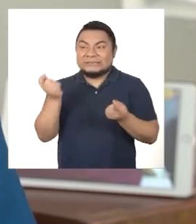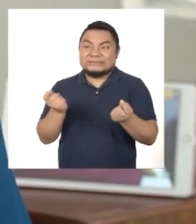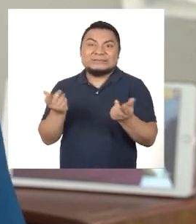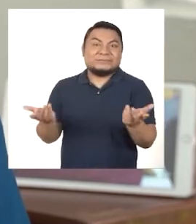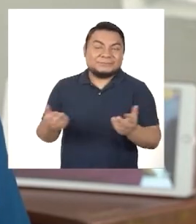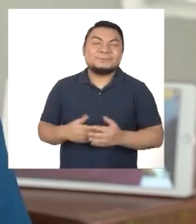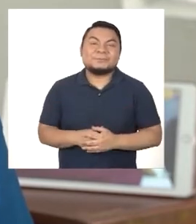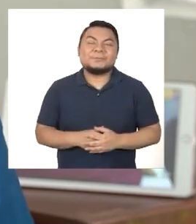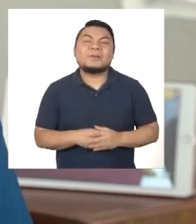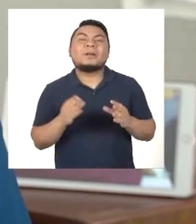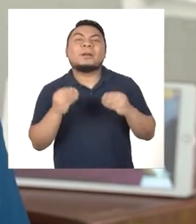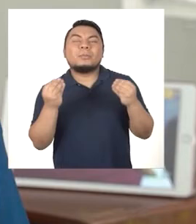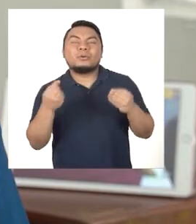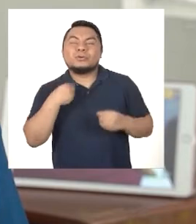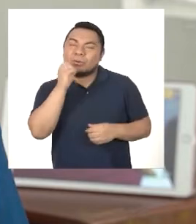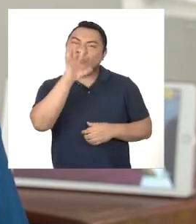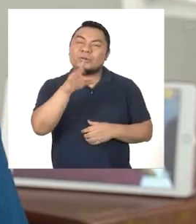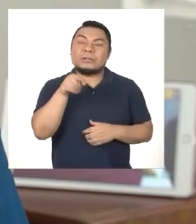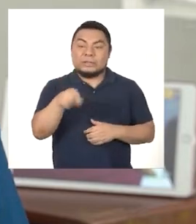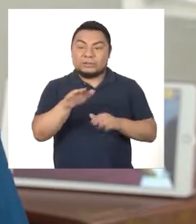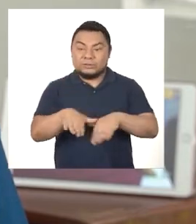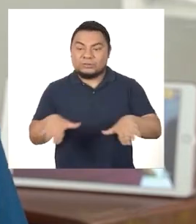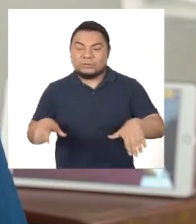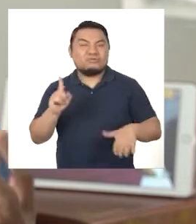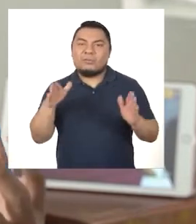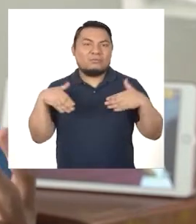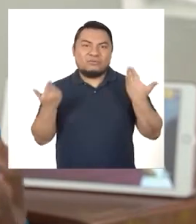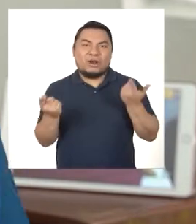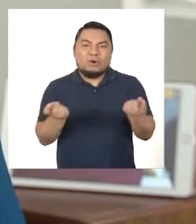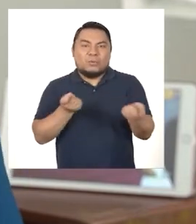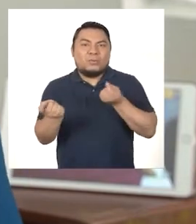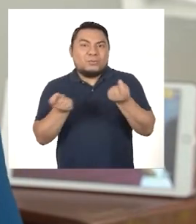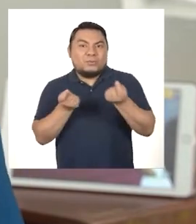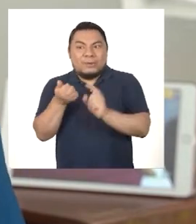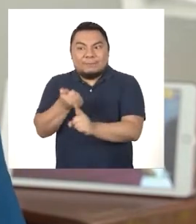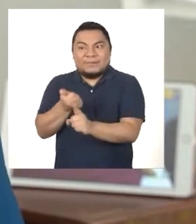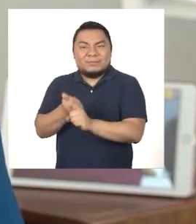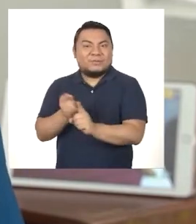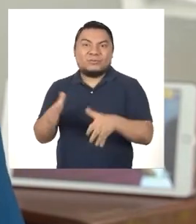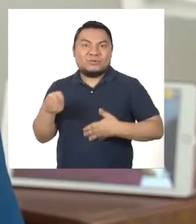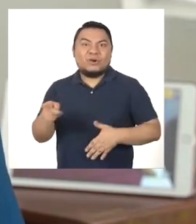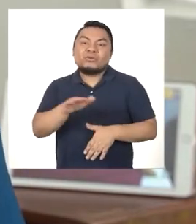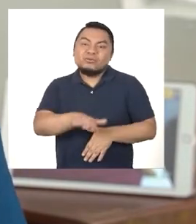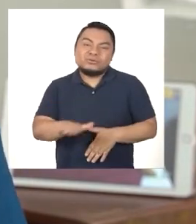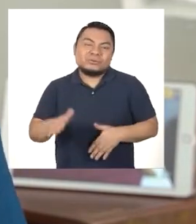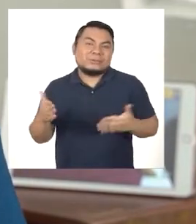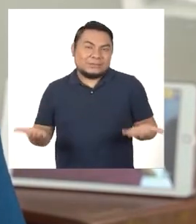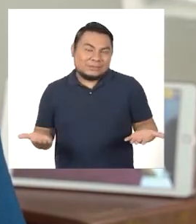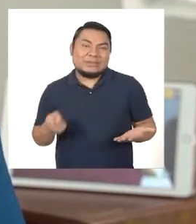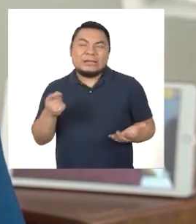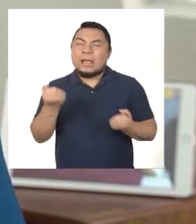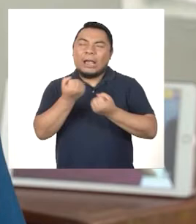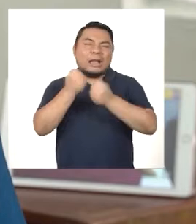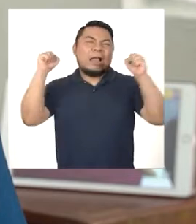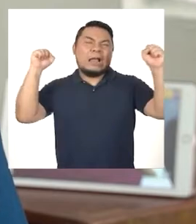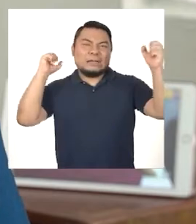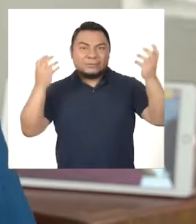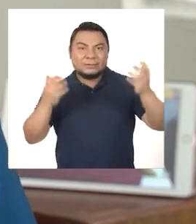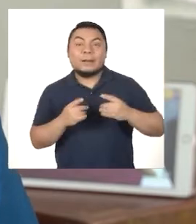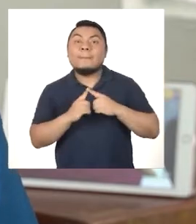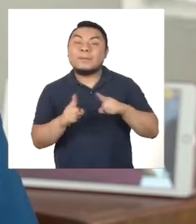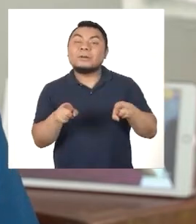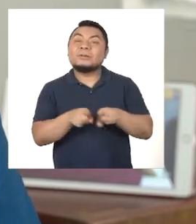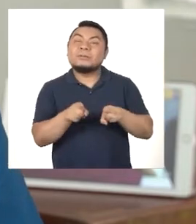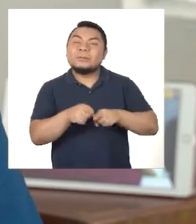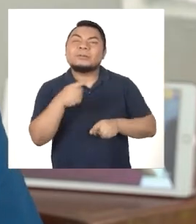entender. Porque, insisto, los niños no tienen esta capacidad de autorregular sus emociones y estallan de esa manera. Pero también